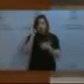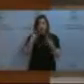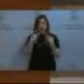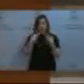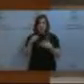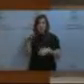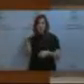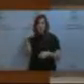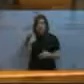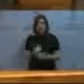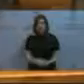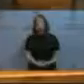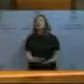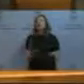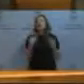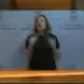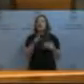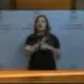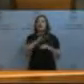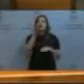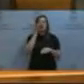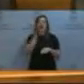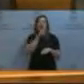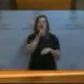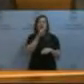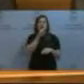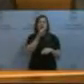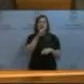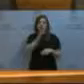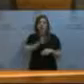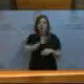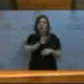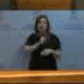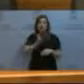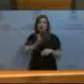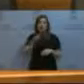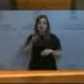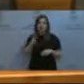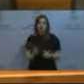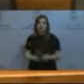señor presidente. Gracias, señora consejera. Señor Benta tiene la palabra.